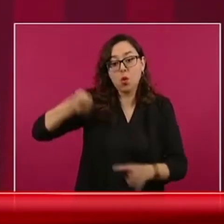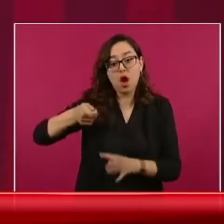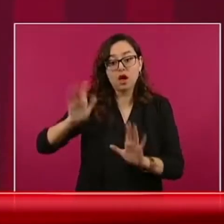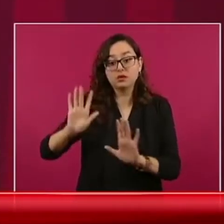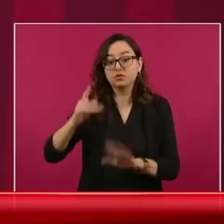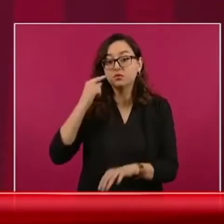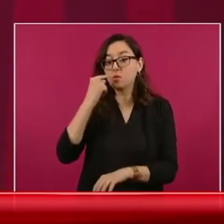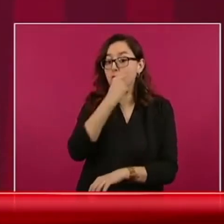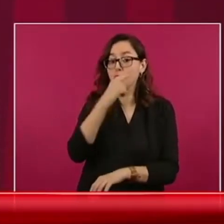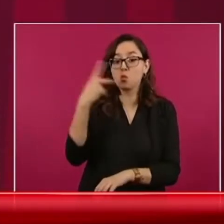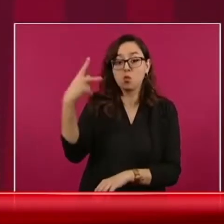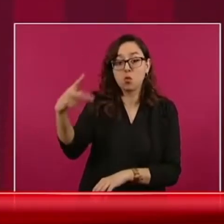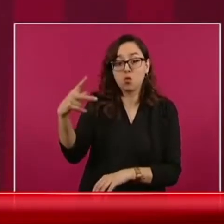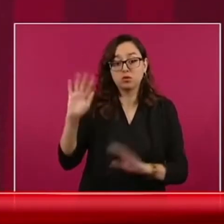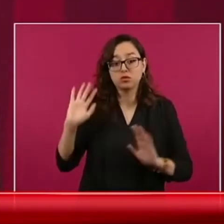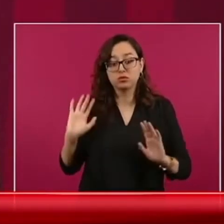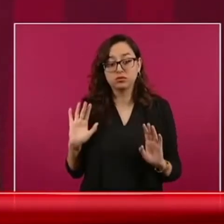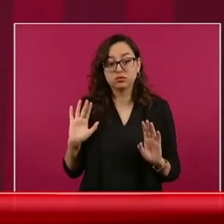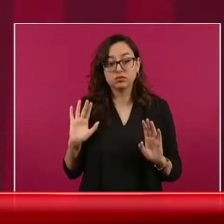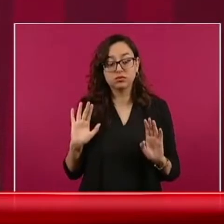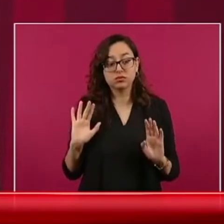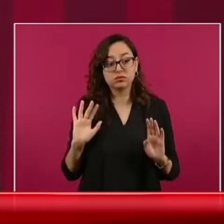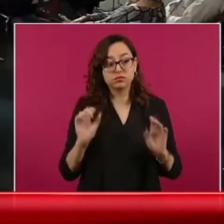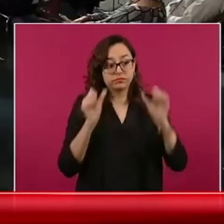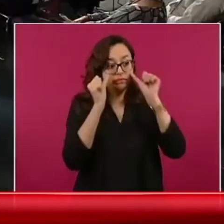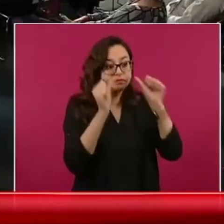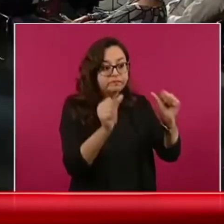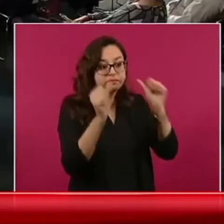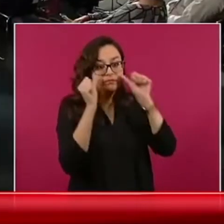la opinión de todos y ojalá y hablen,